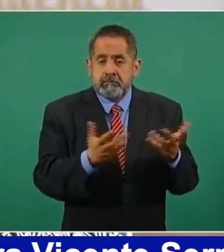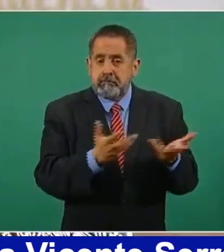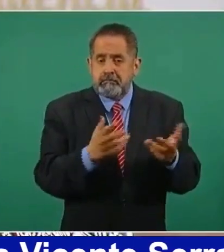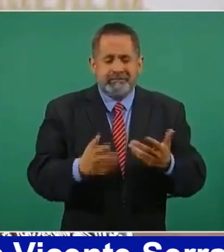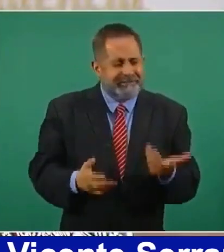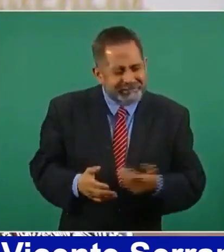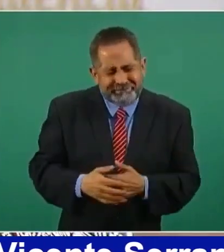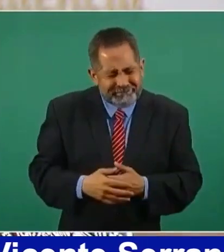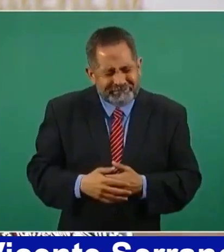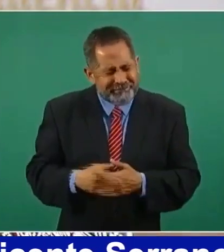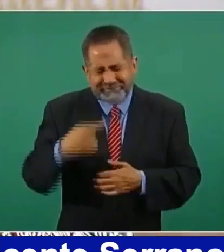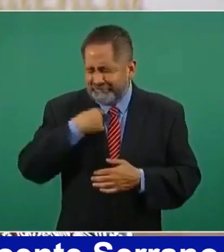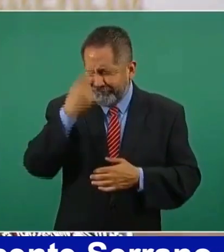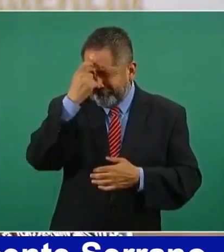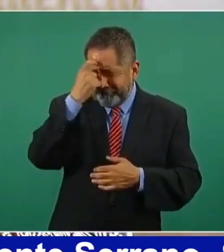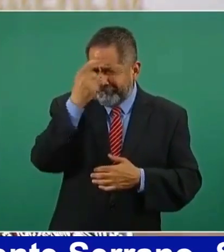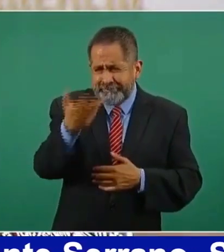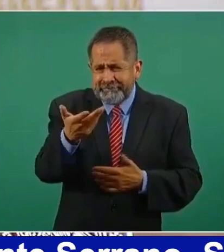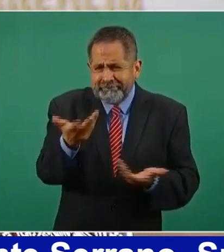¿Cómo le llaman a eso?